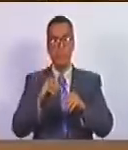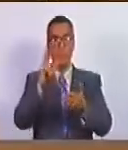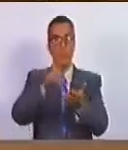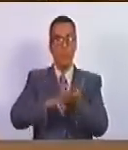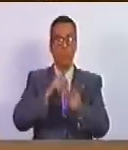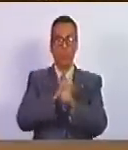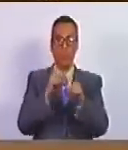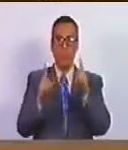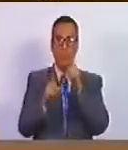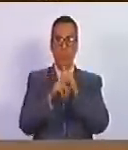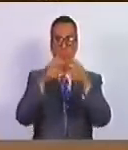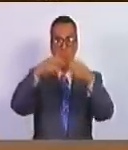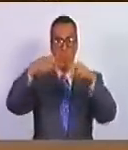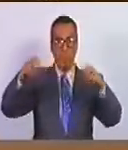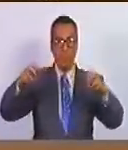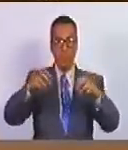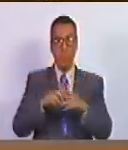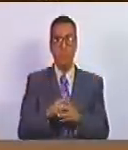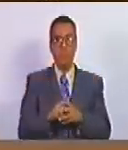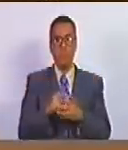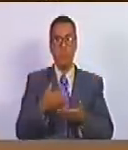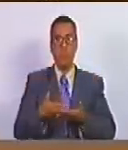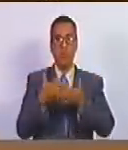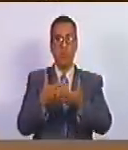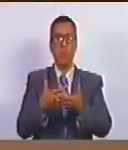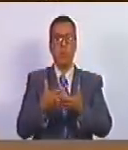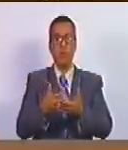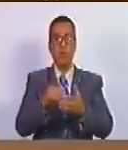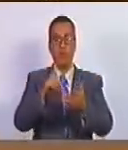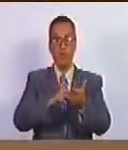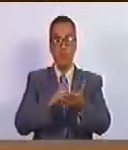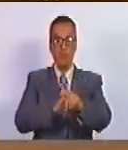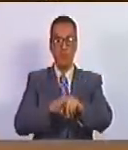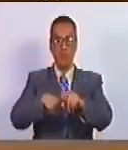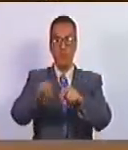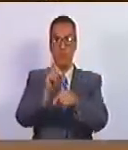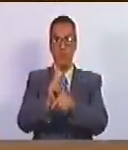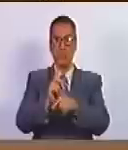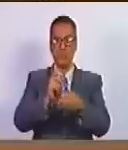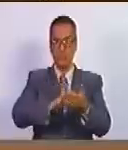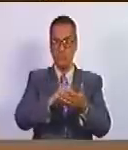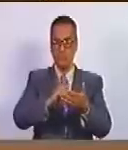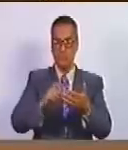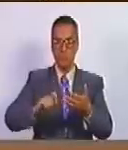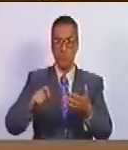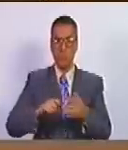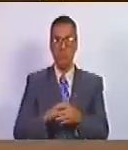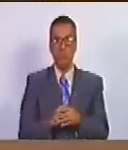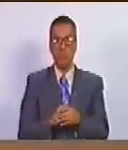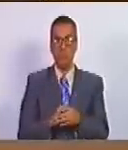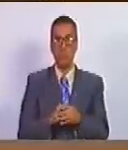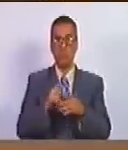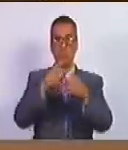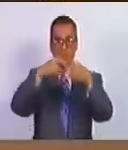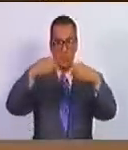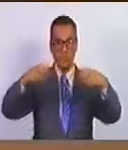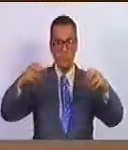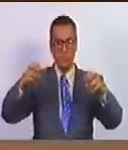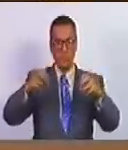sin modificación el epígrafe de la disposición de derogatoria primera, el cual queda redactado en los siguientes términos.